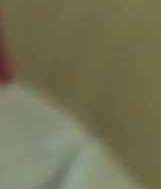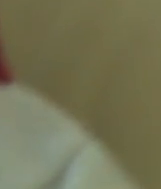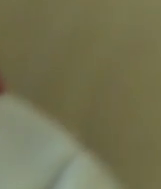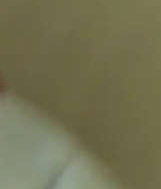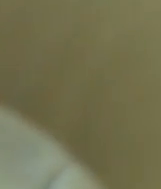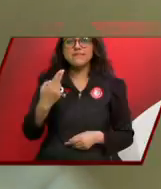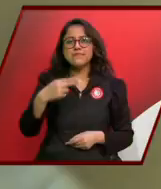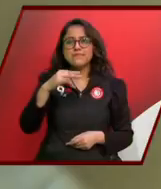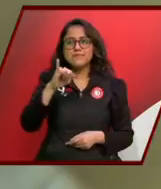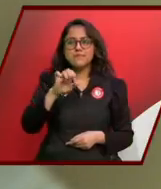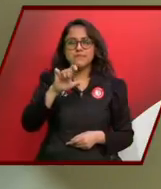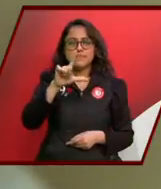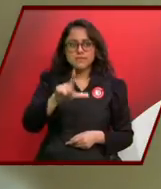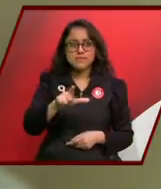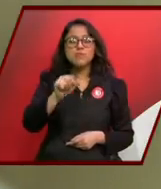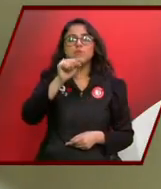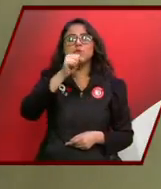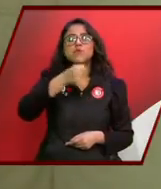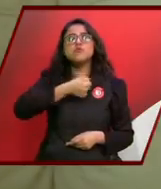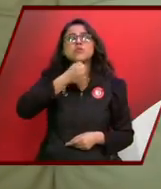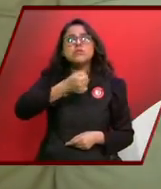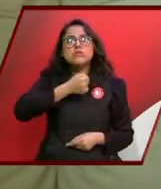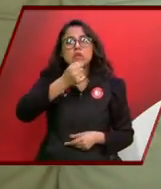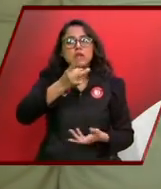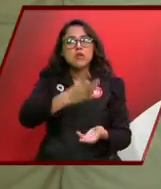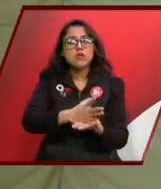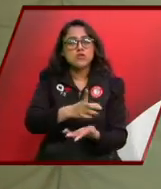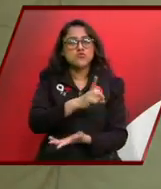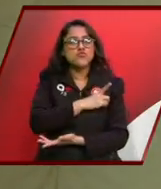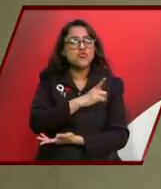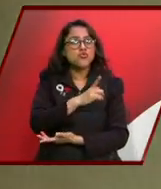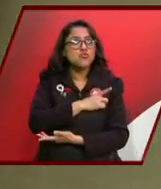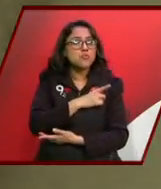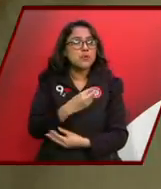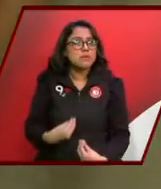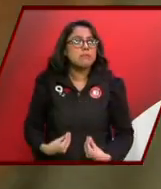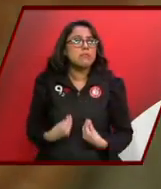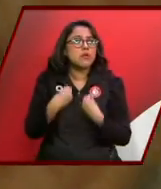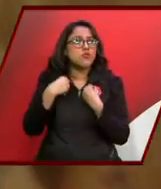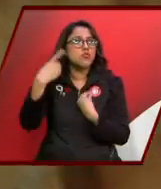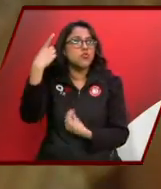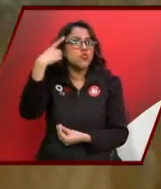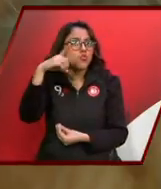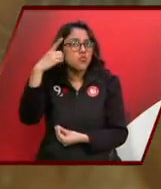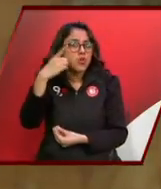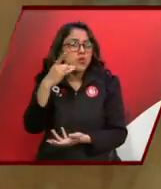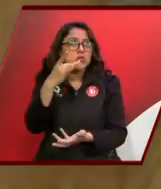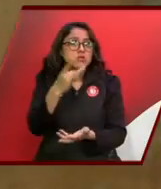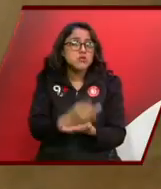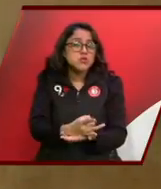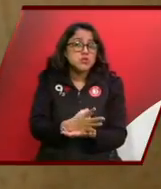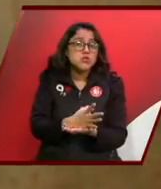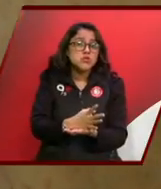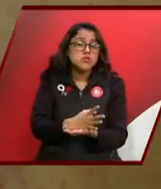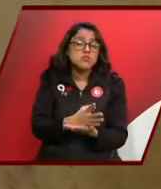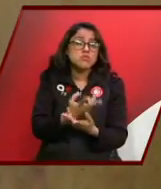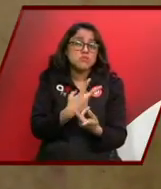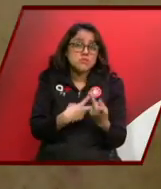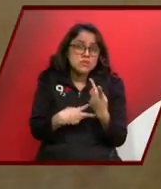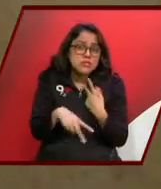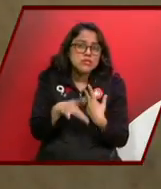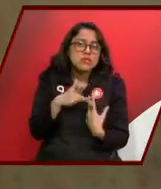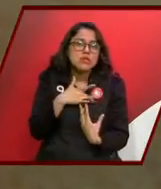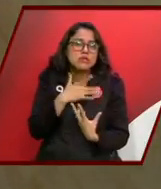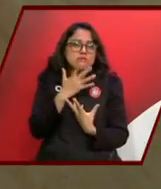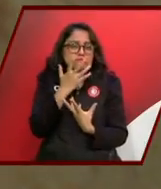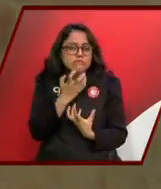los líderes un adulto mayor que vive solo en durango tiene más de 30 años así viviendo el día a día con la soledad